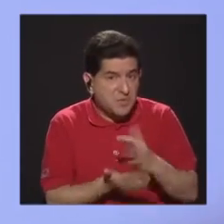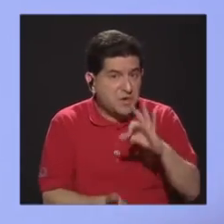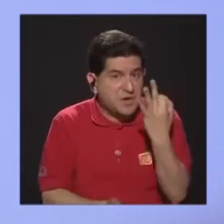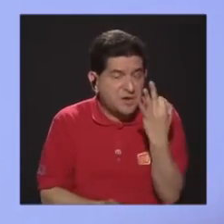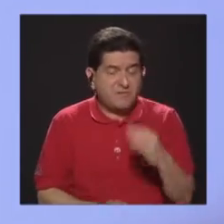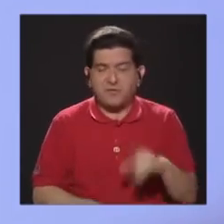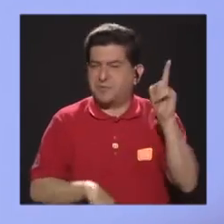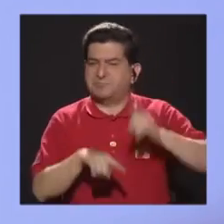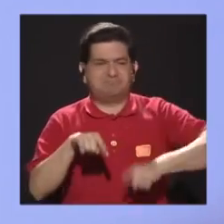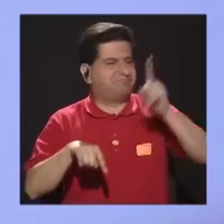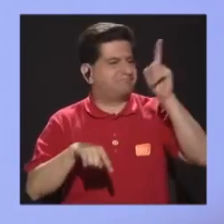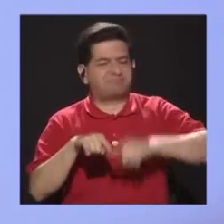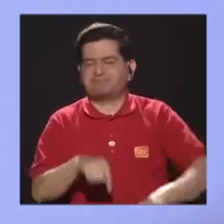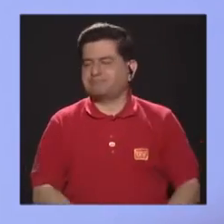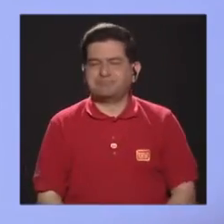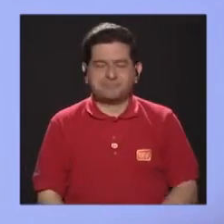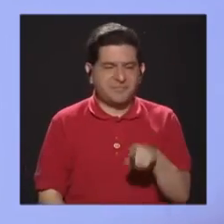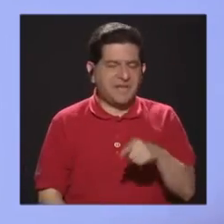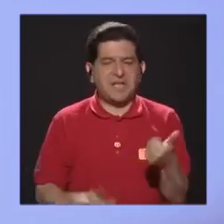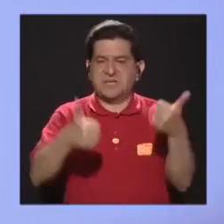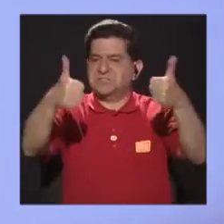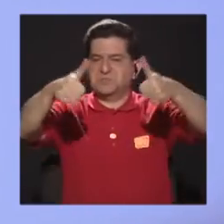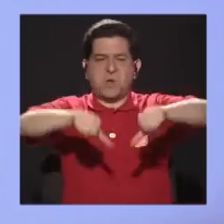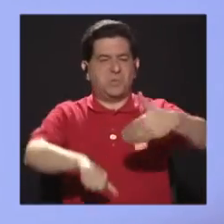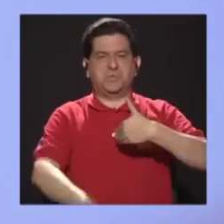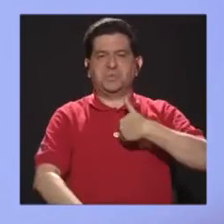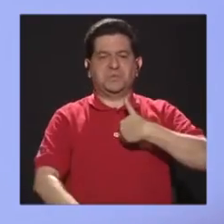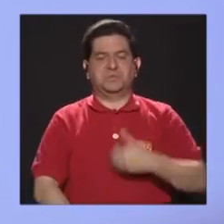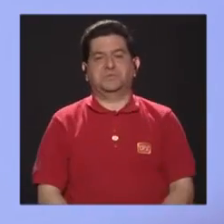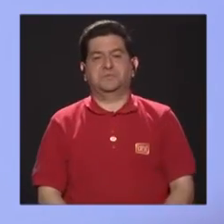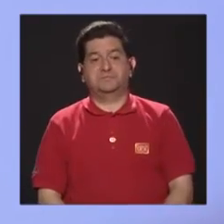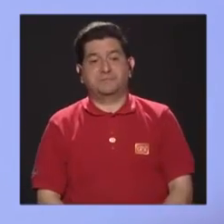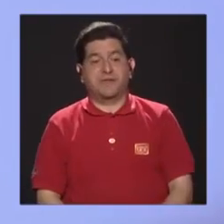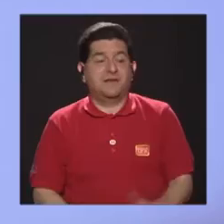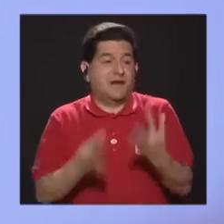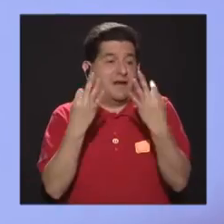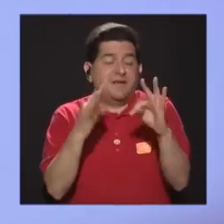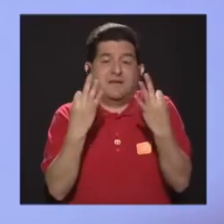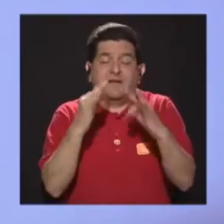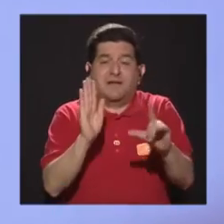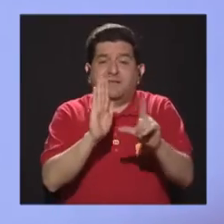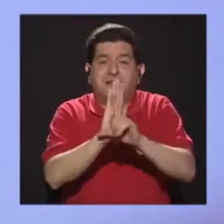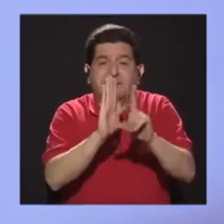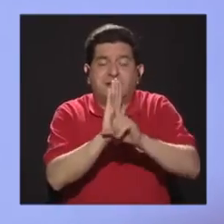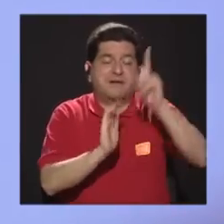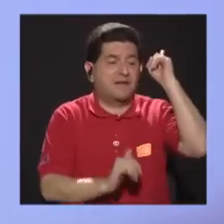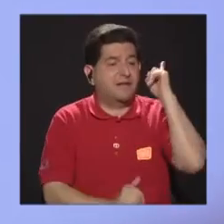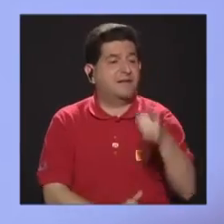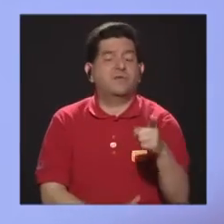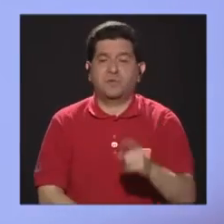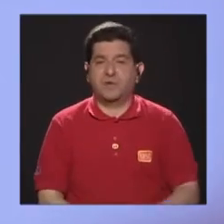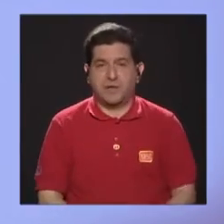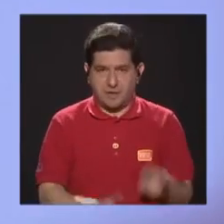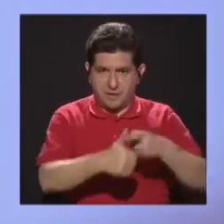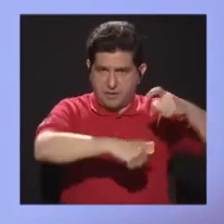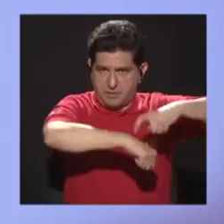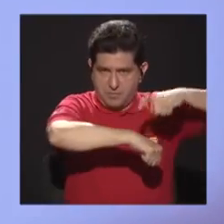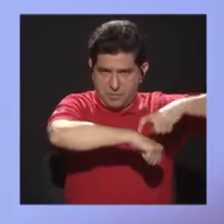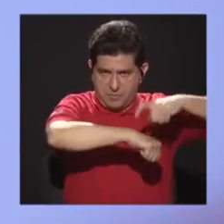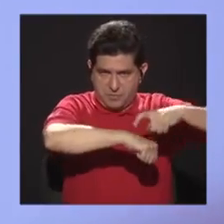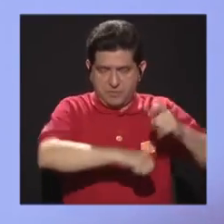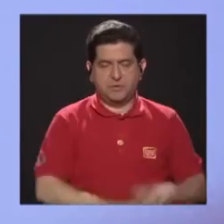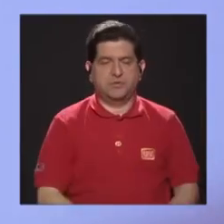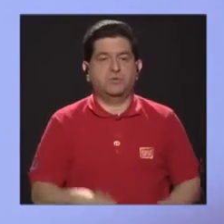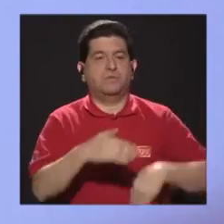lograr, digamos, ese consenso y que de alguna manera la ley lo que hace es obligar inicialmente para que